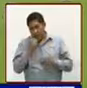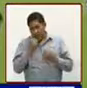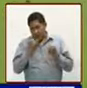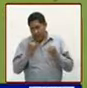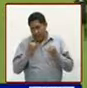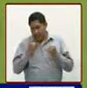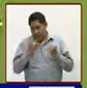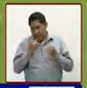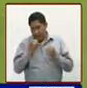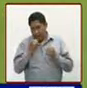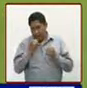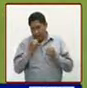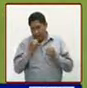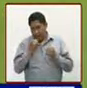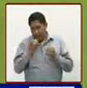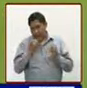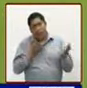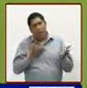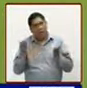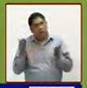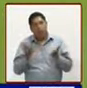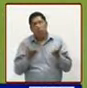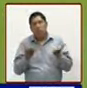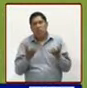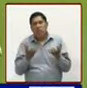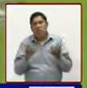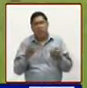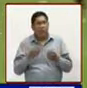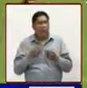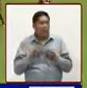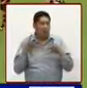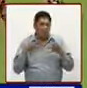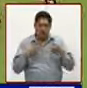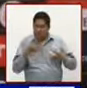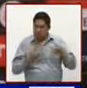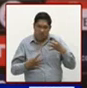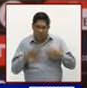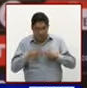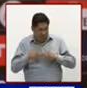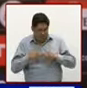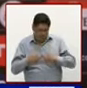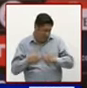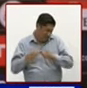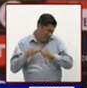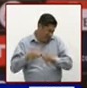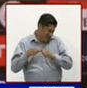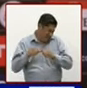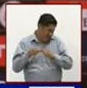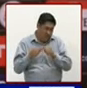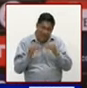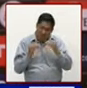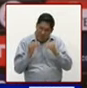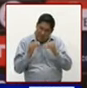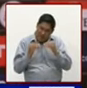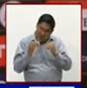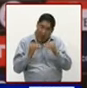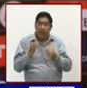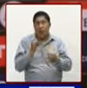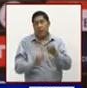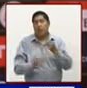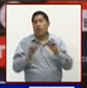intentar llevar el partido donde queremos llevarlo, un partido largo, un partido con un marcador ajustado al final